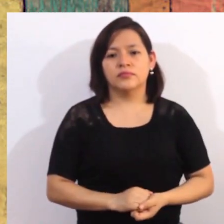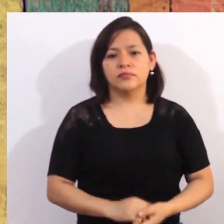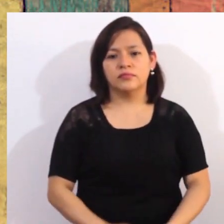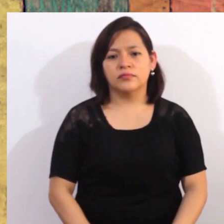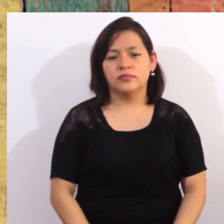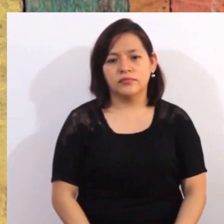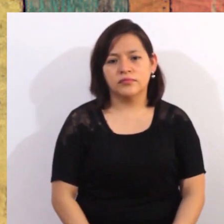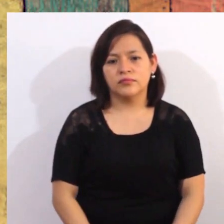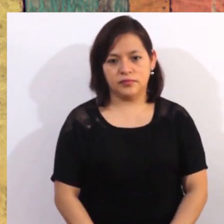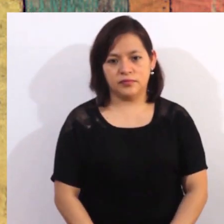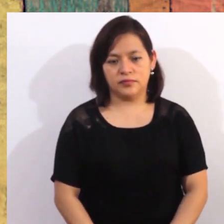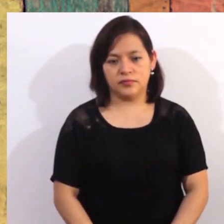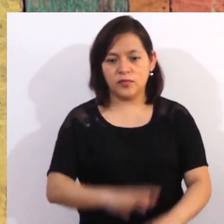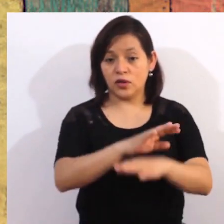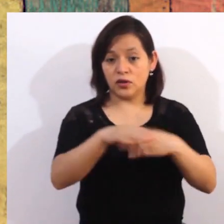bien.